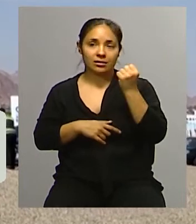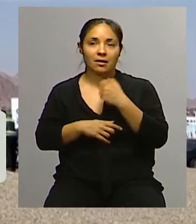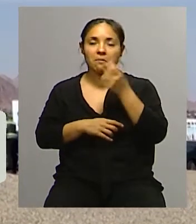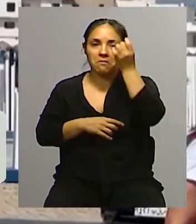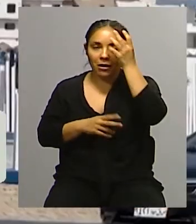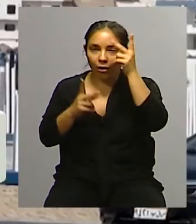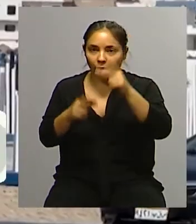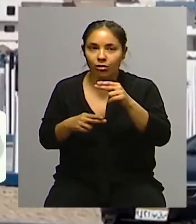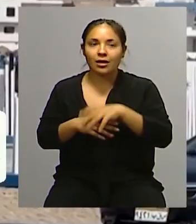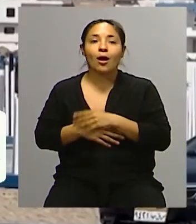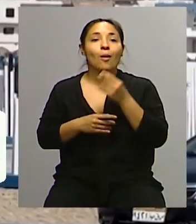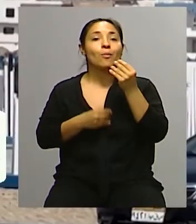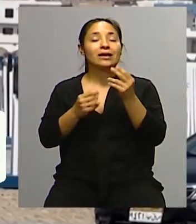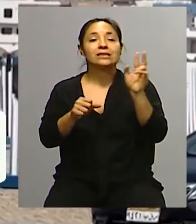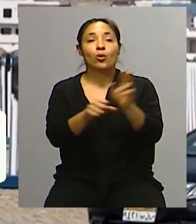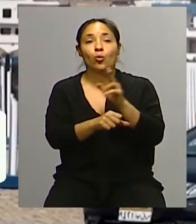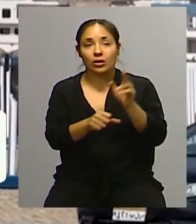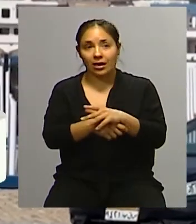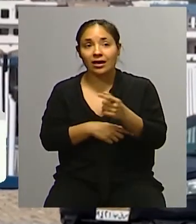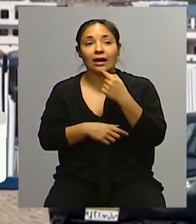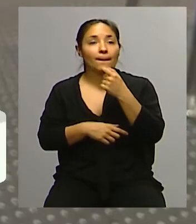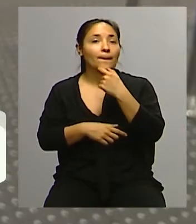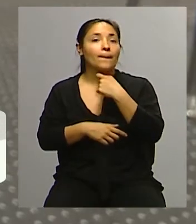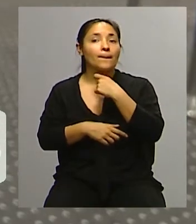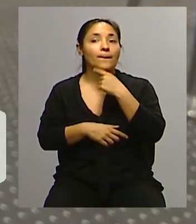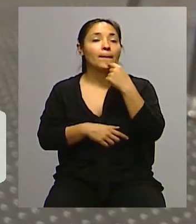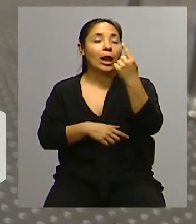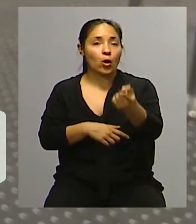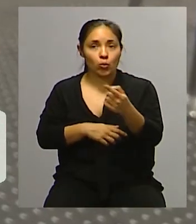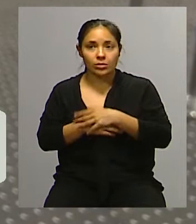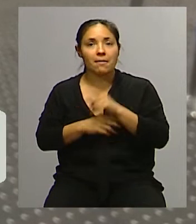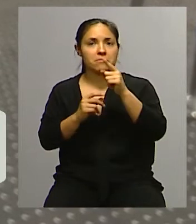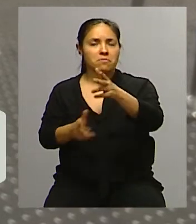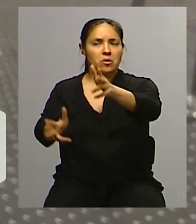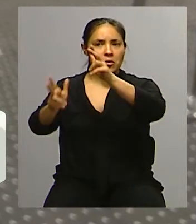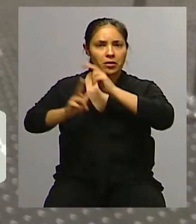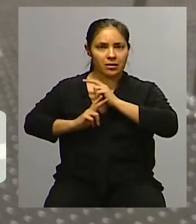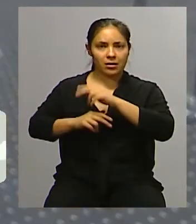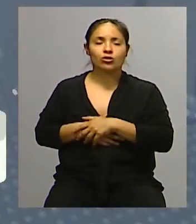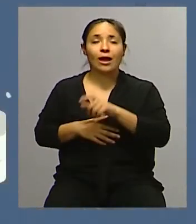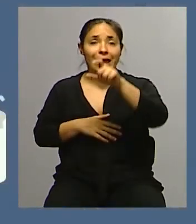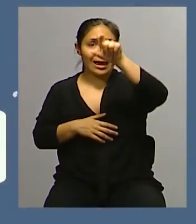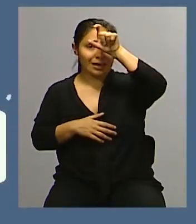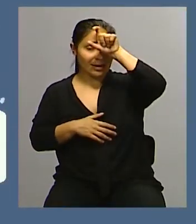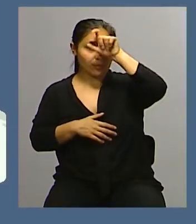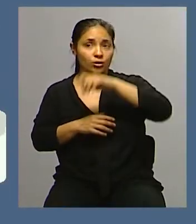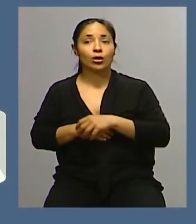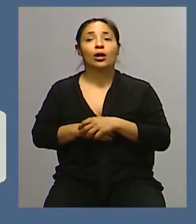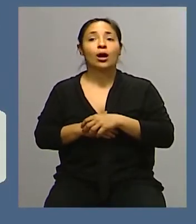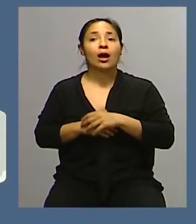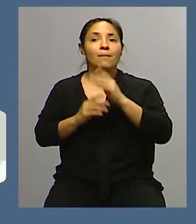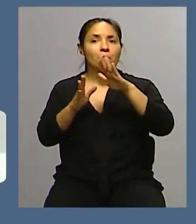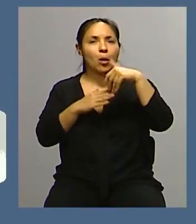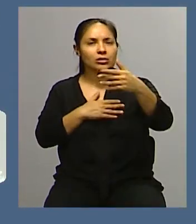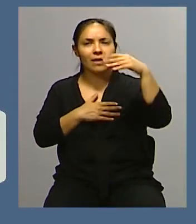digo, Sí. porque no se puede garantizar la seguridad. Y ahí quiero hacerte una pregunta, repreguntarte a partir de lo que nos decías. Esta en Egipto, la próxima en Arabia Saudita, ¿no sería